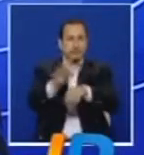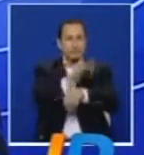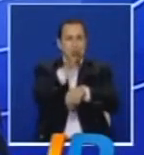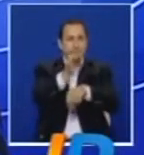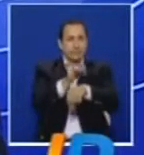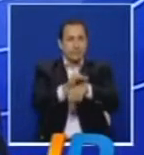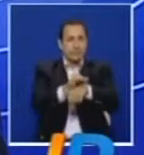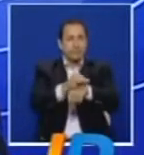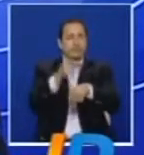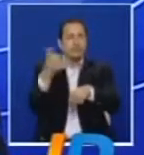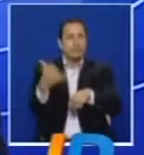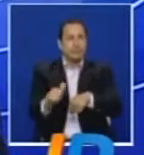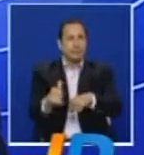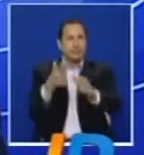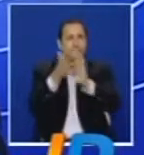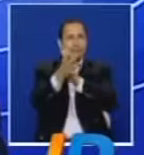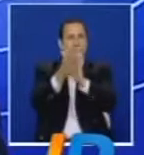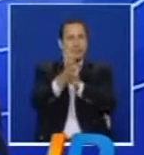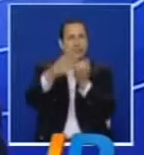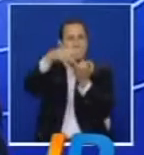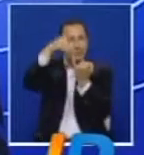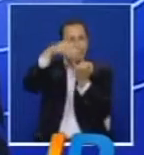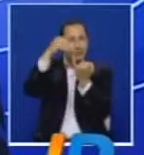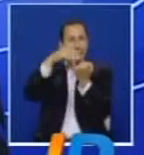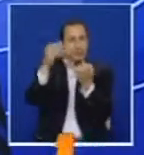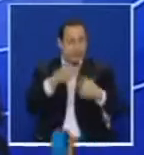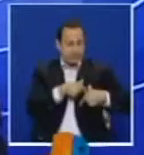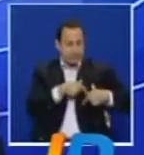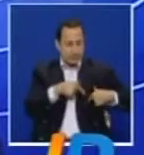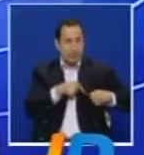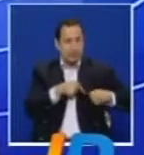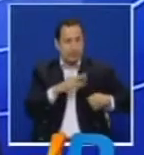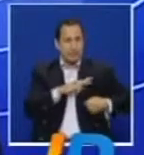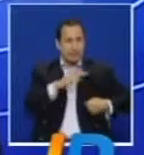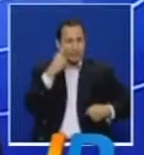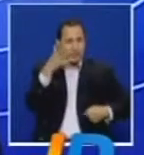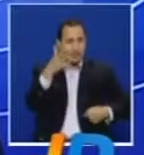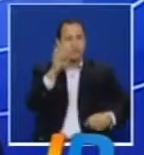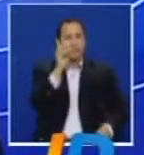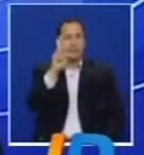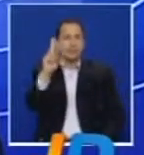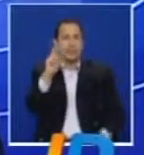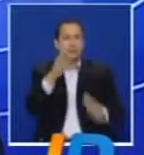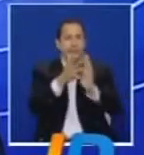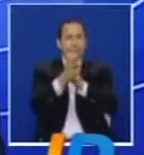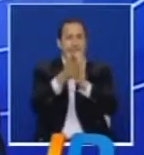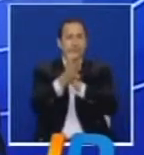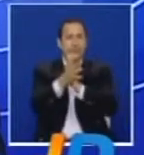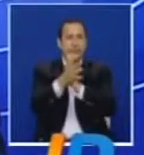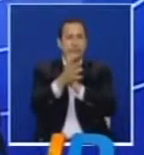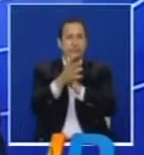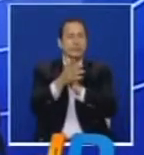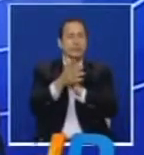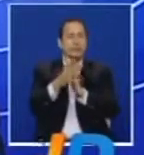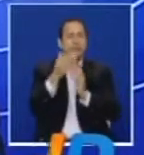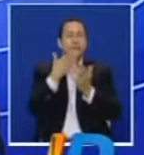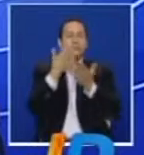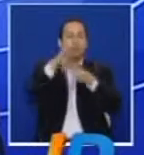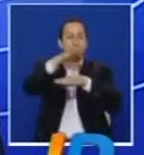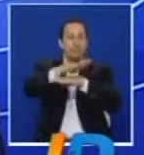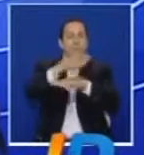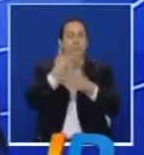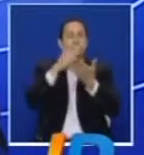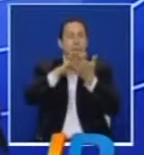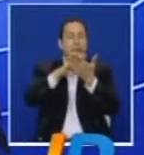primera reacción oficial de la Iglesia Mormona en Cali sobre este confuso incidente. En el oriente de Cali se encuentra Iván Periáñez. Iván, buenas noches y